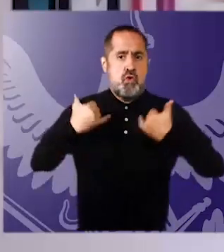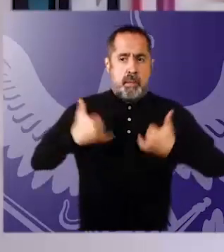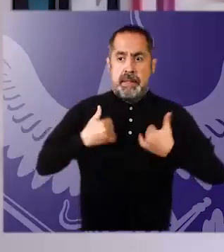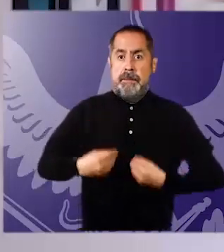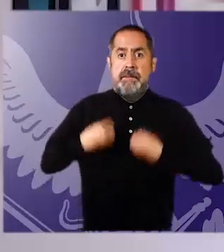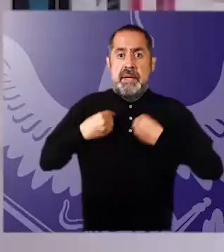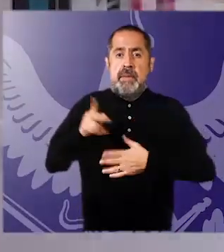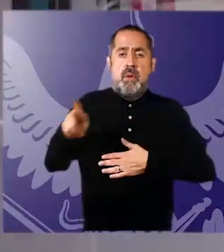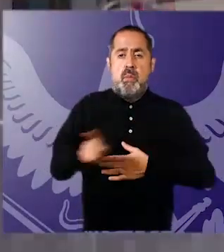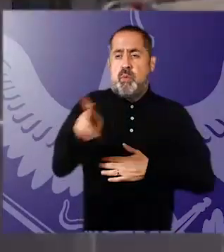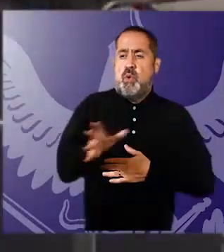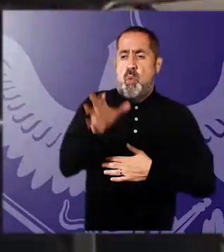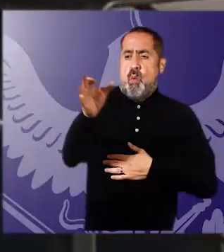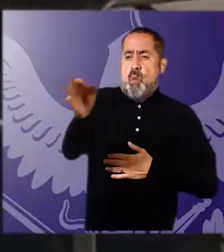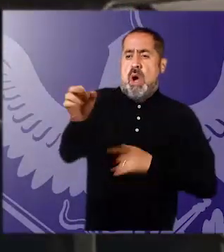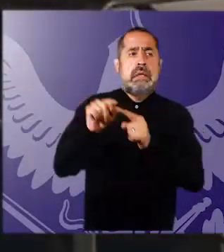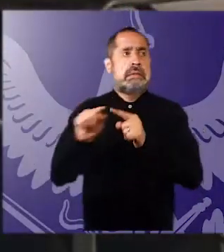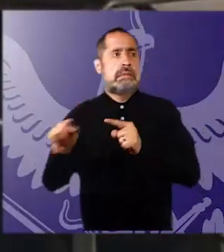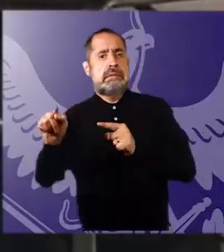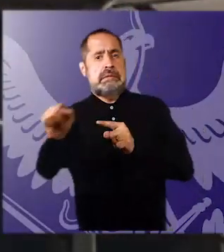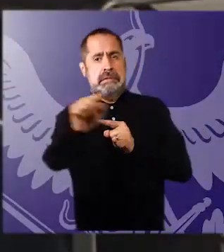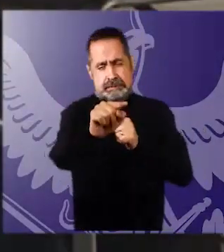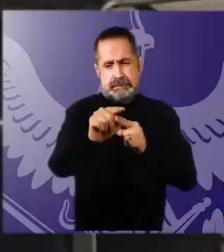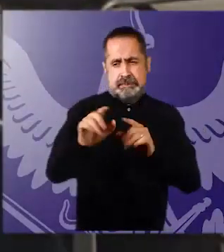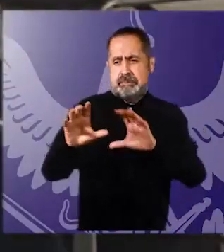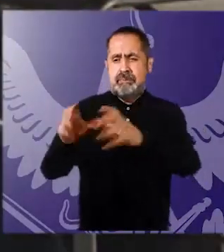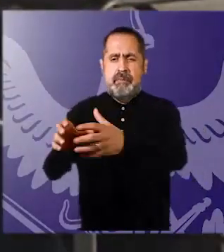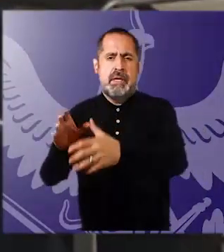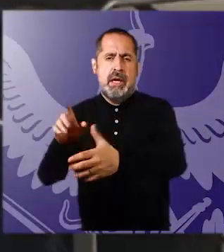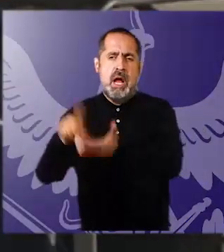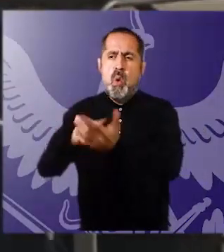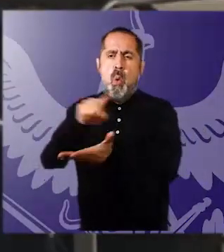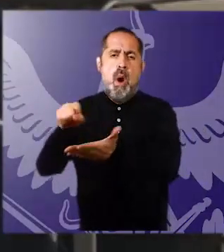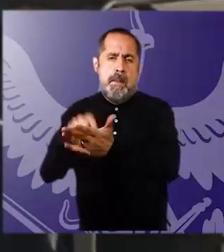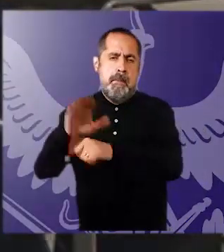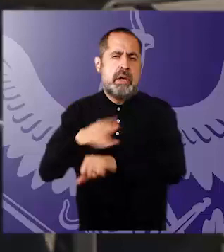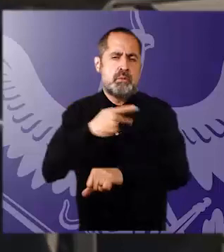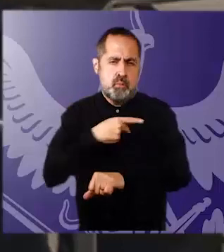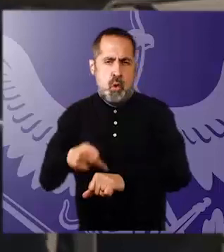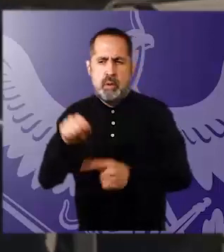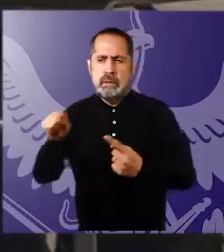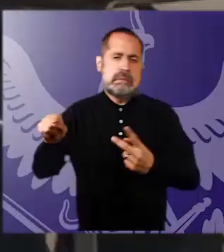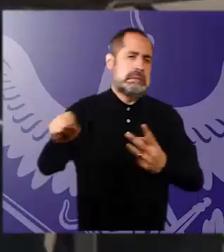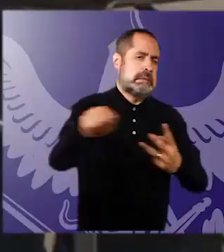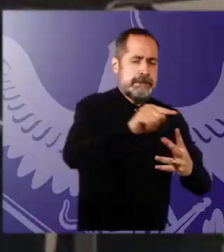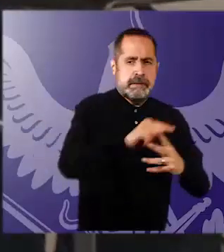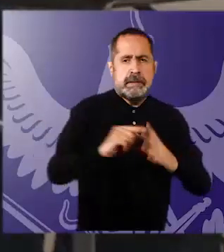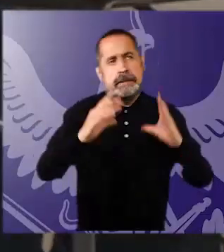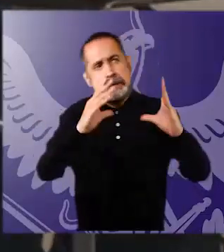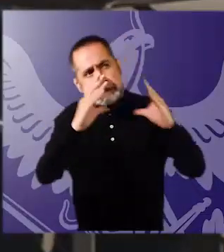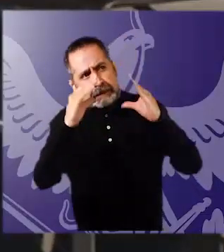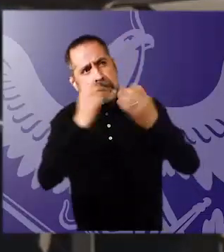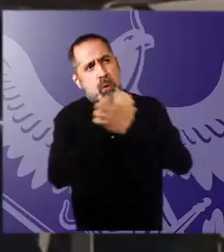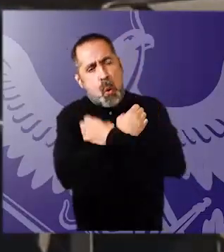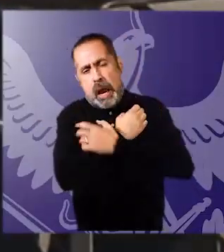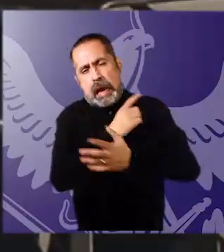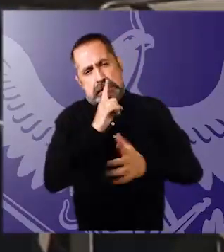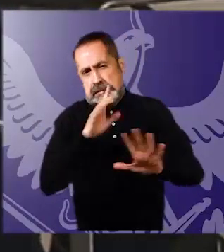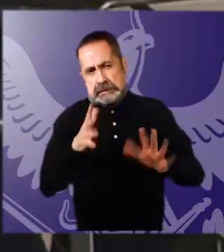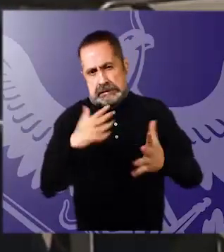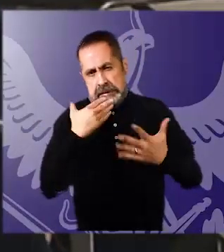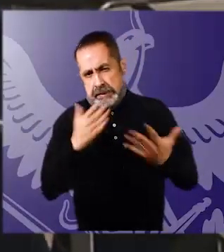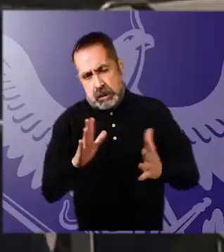que viven en zonas rurales, que pertenecen a sectores empobrecidos y que tienen una